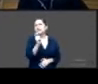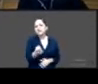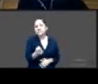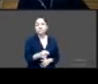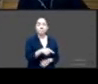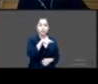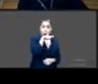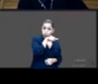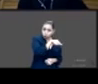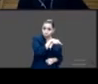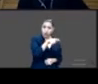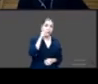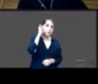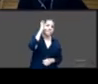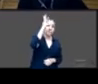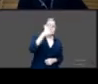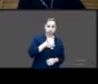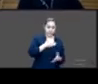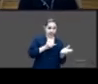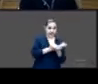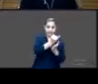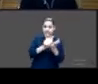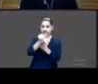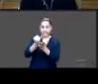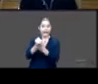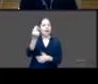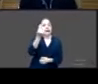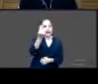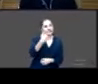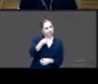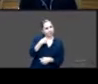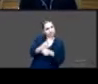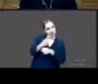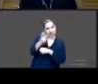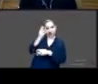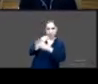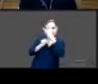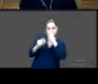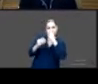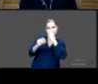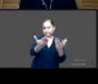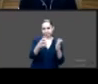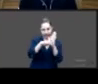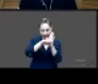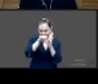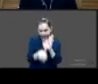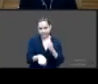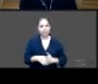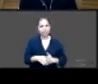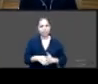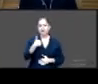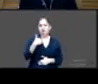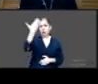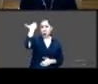que vas a necesitar para tu toma de decisiones al momento de crecer. Por ejemplo, cuando nosotras teníamos, no sé, pienso, dos años,